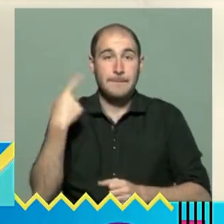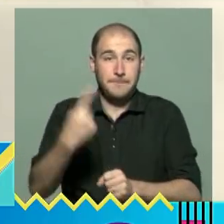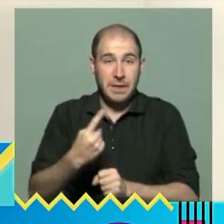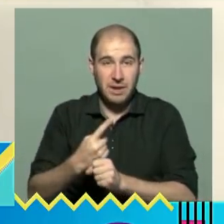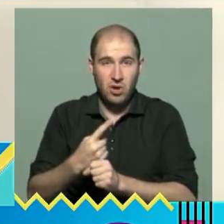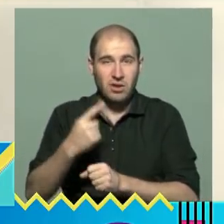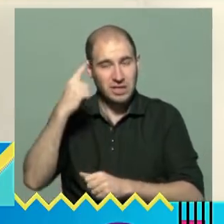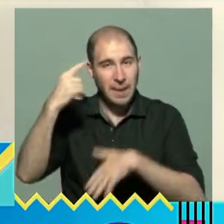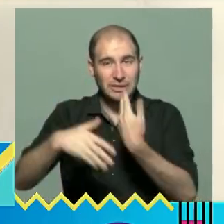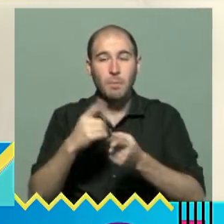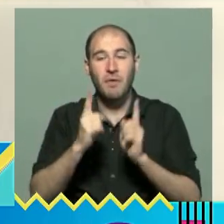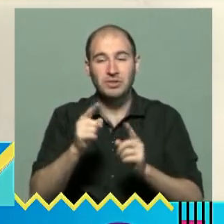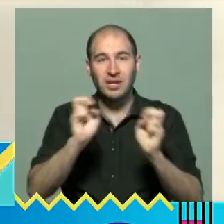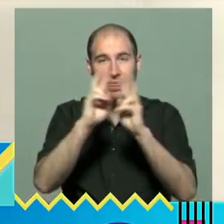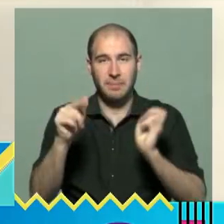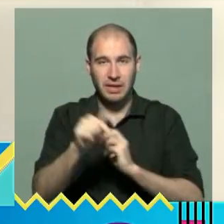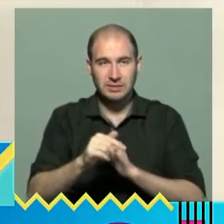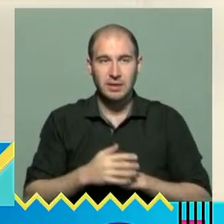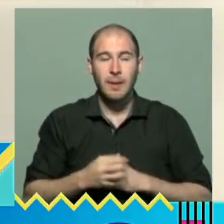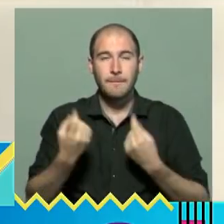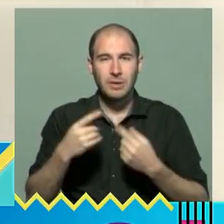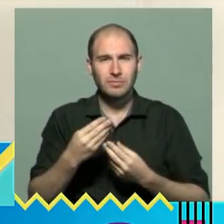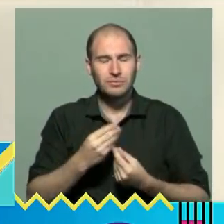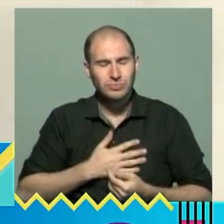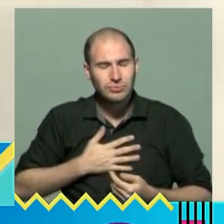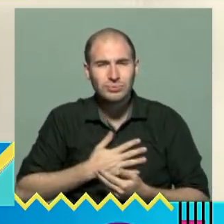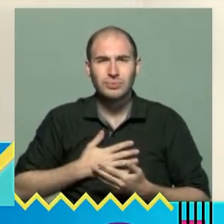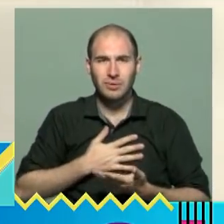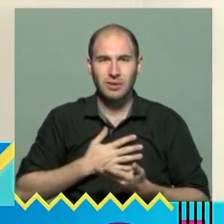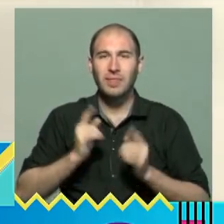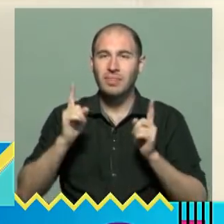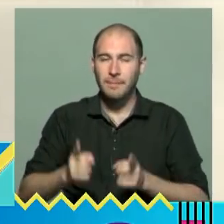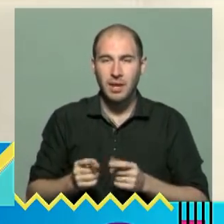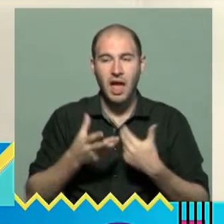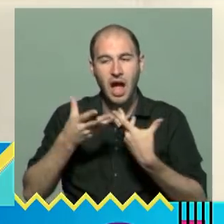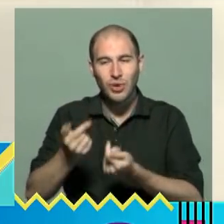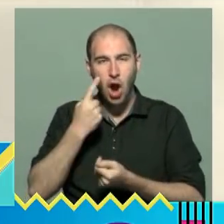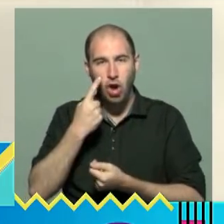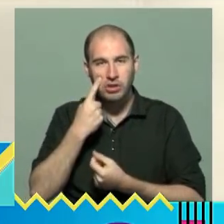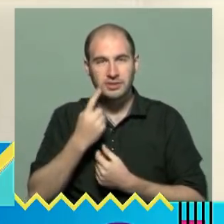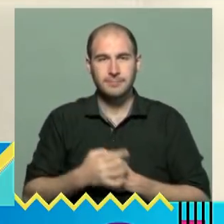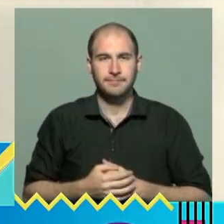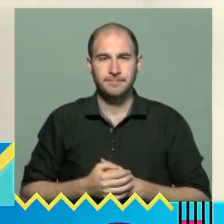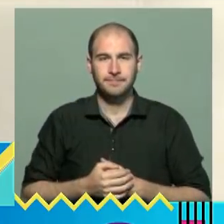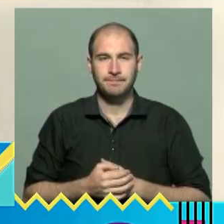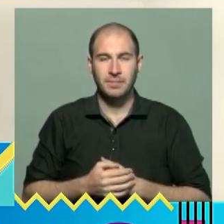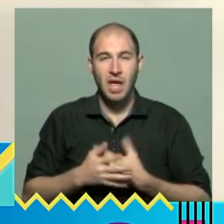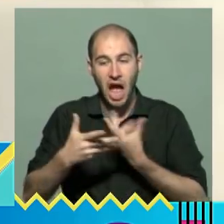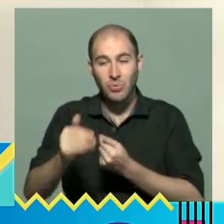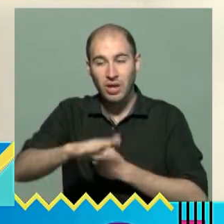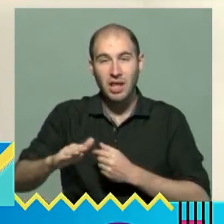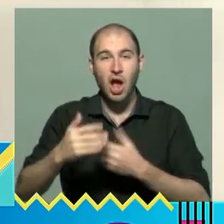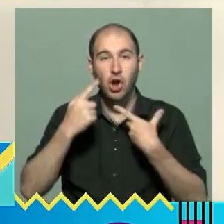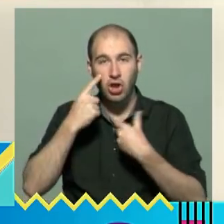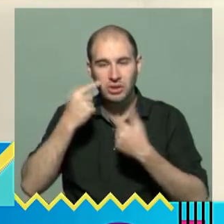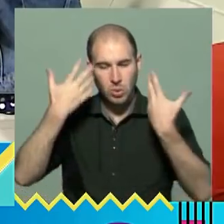formar muchísimo a los docentes sobre la temática, pues muy sensible, y también ayudar a conocer, ayudar a los chicos a que